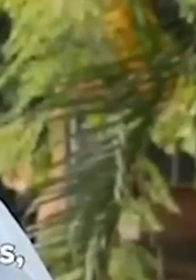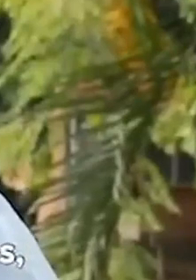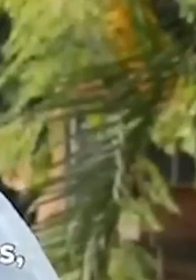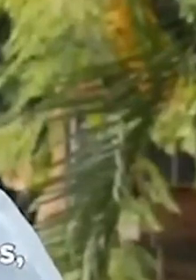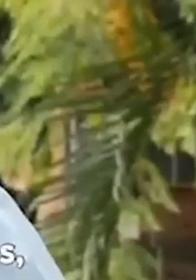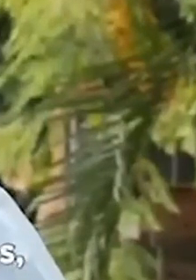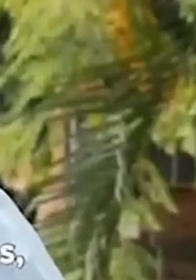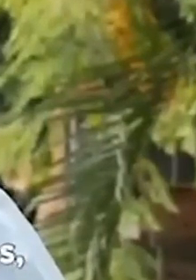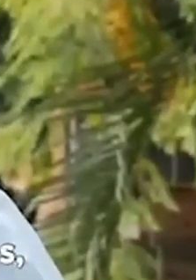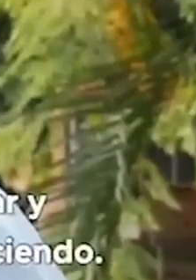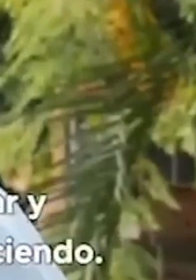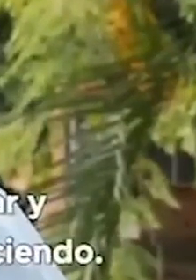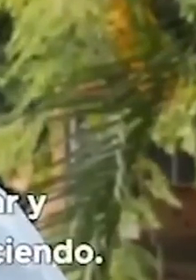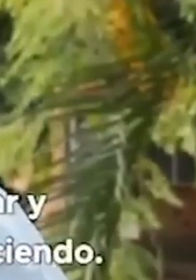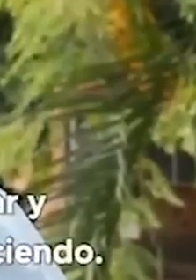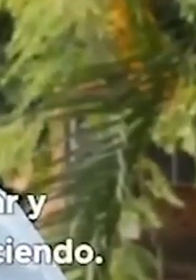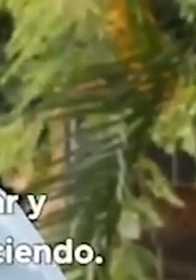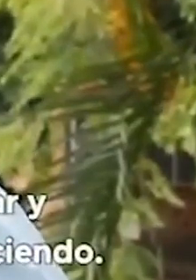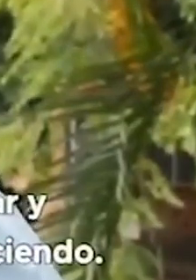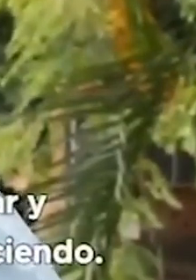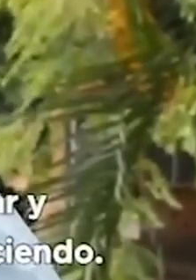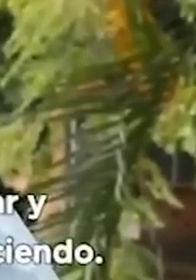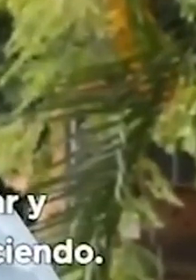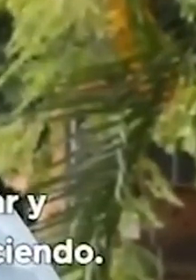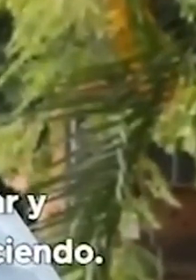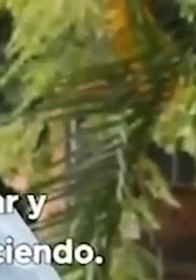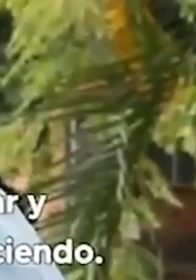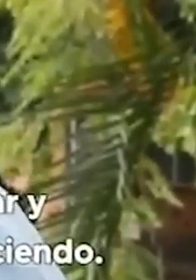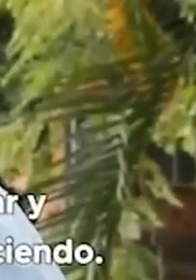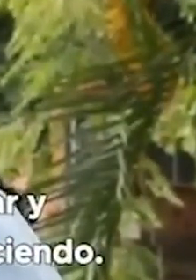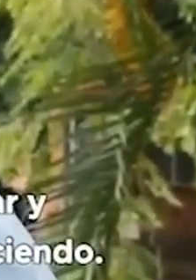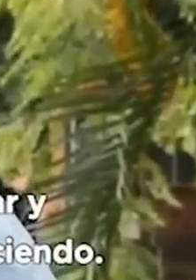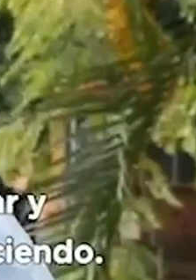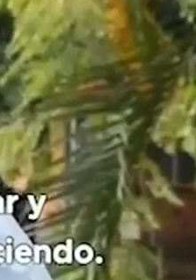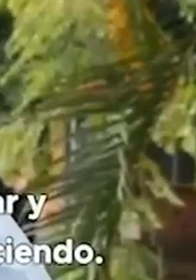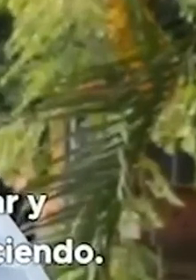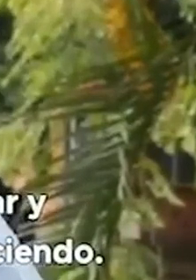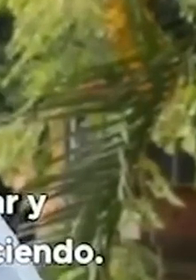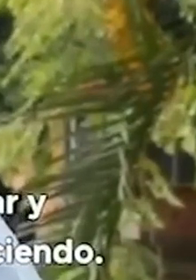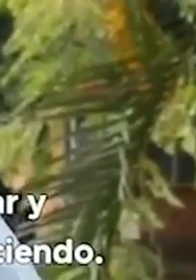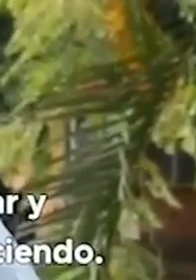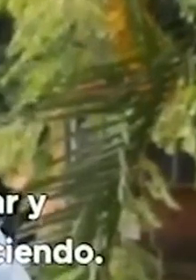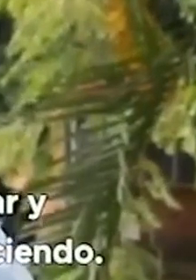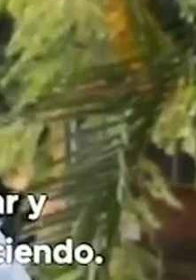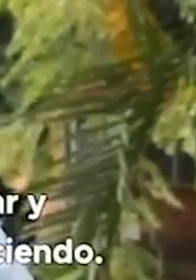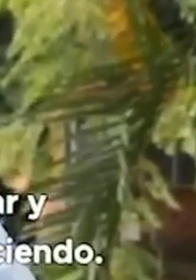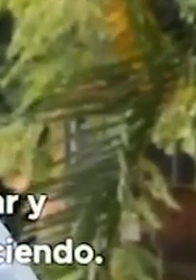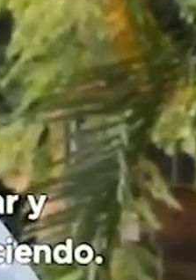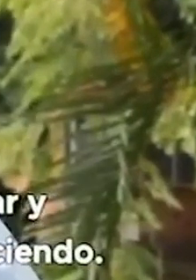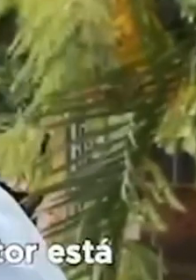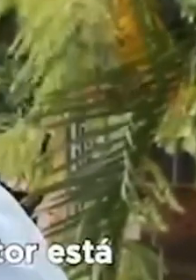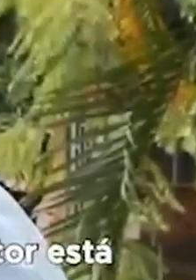invito para que juntos continuemos a no desfallecer en esta labor de educar y a mantener ese liderazgo que